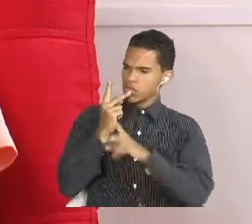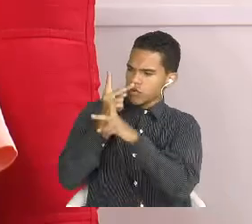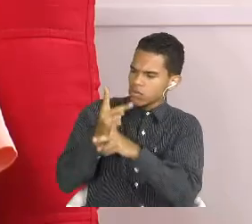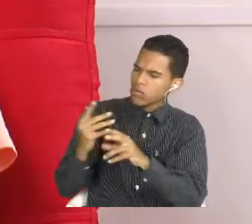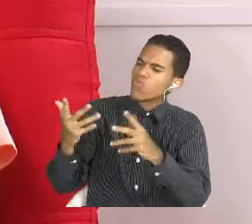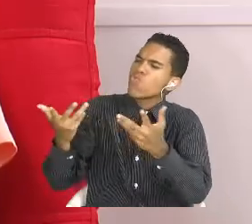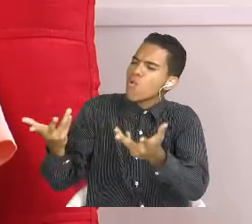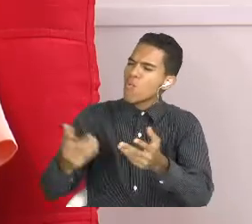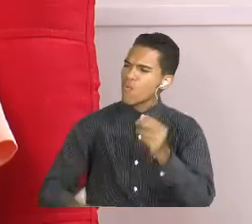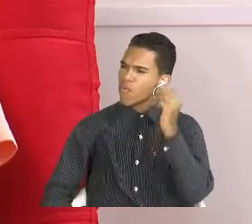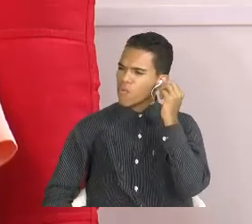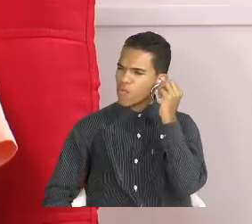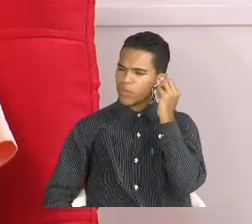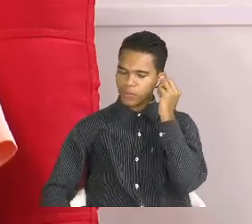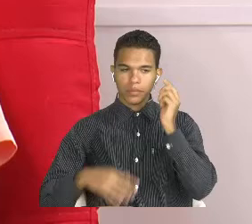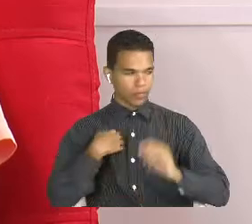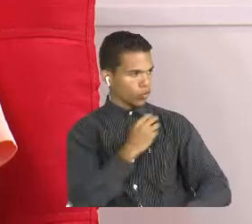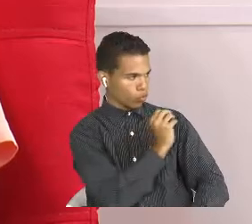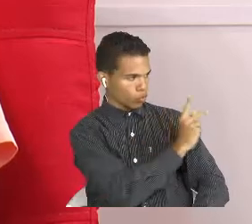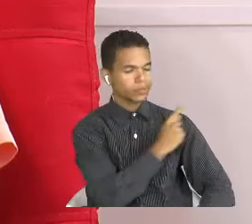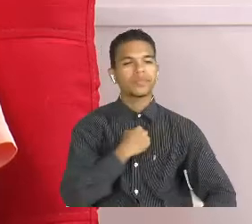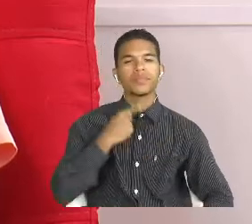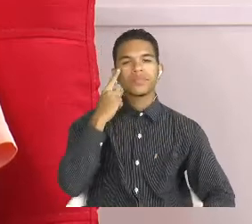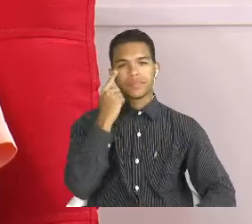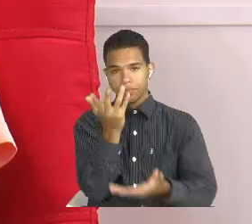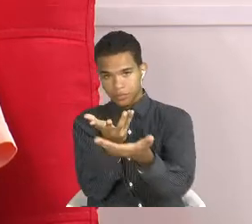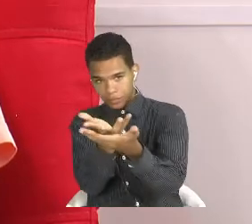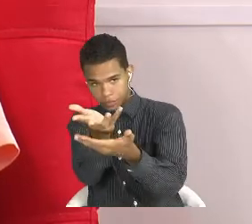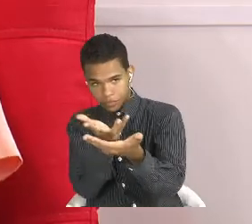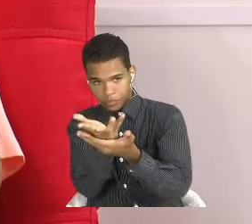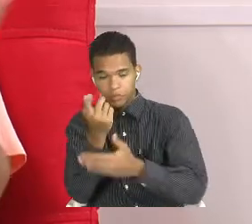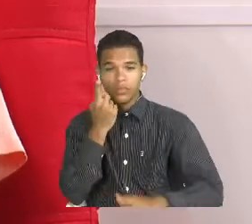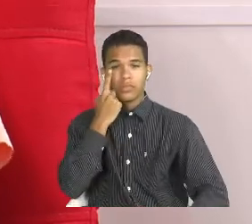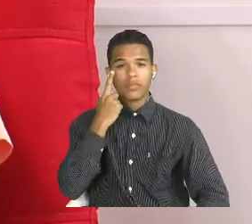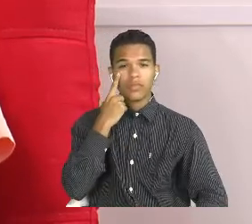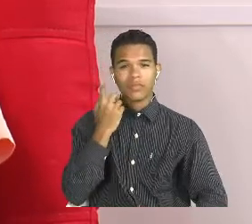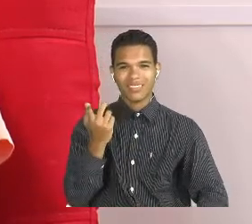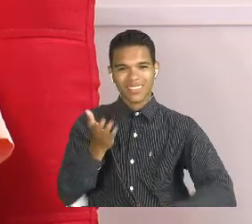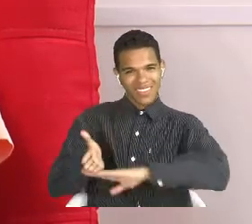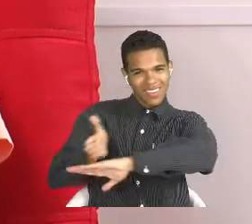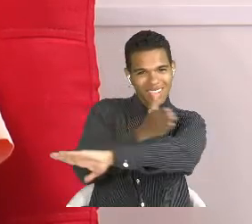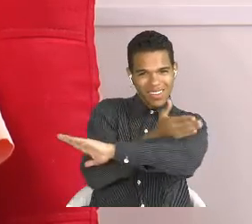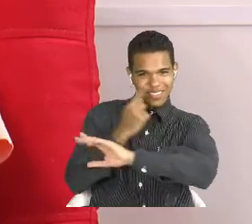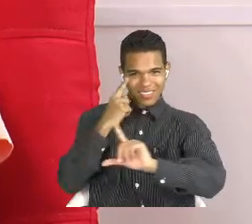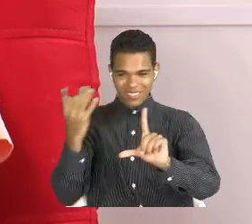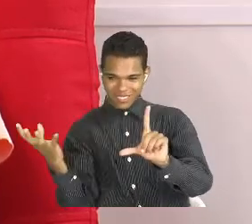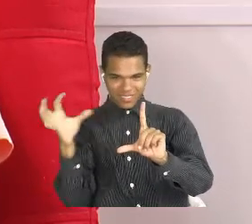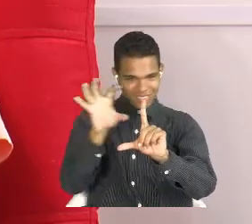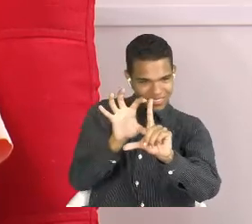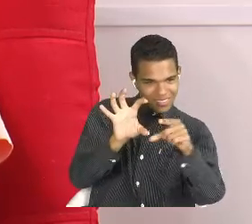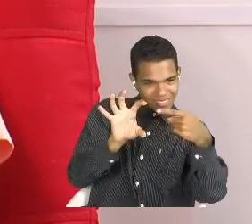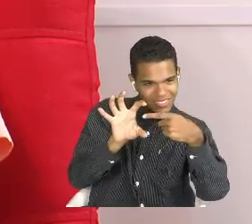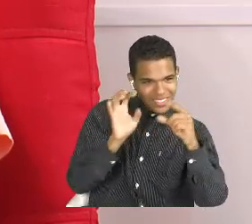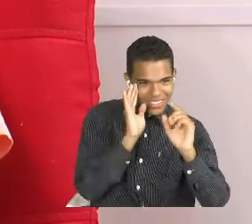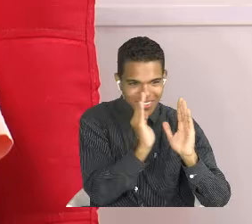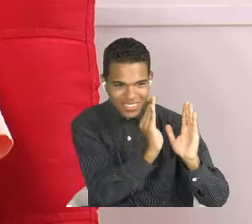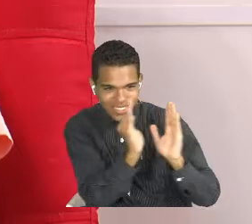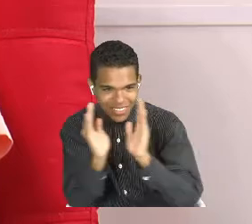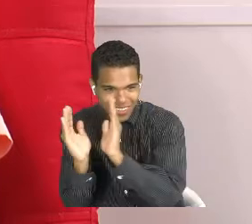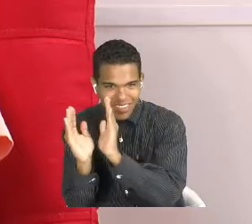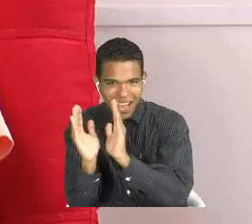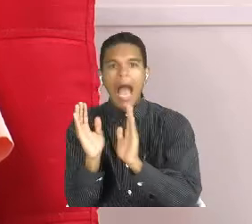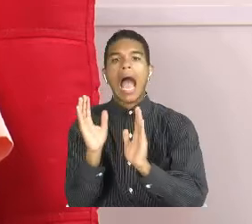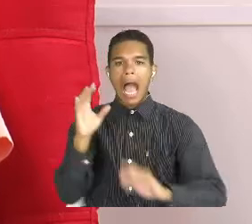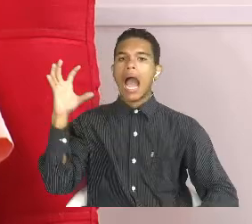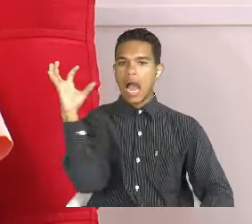de patología, es importante, pues ya con base en todo lo que observamos en el video anteriormente, donde se explica más o menos la parte